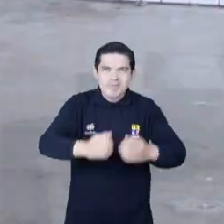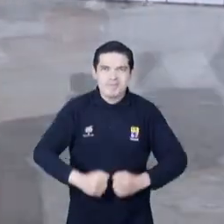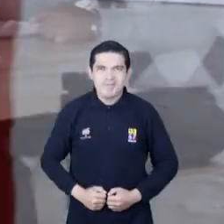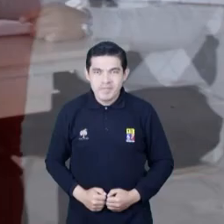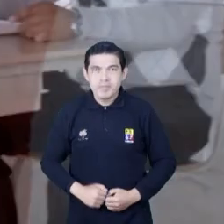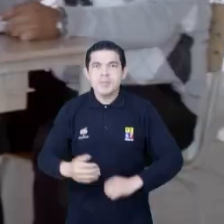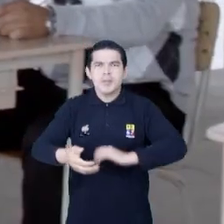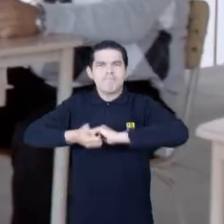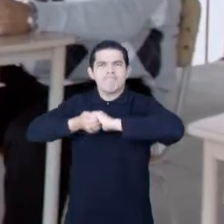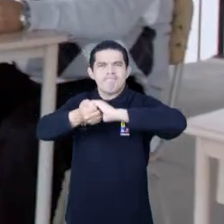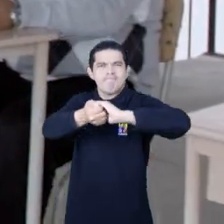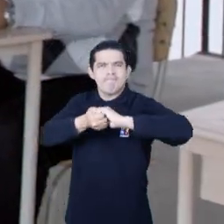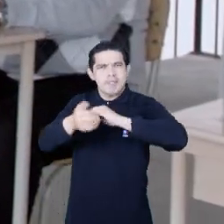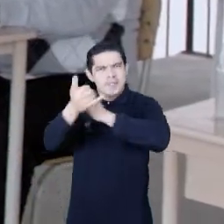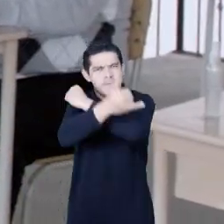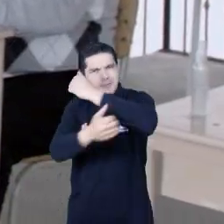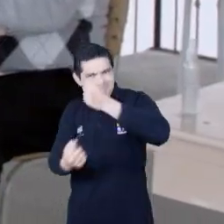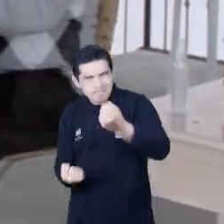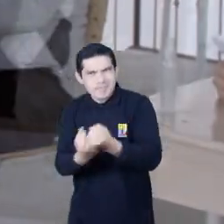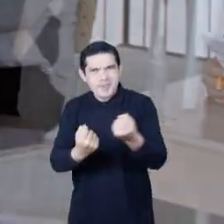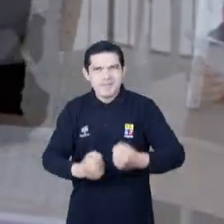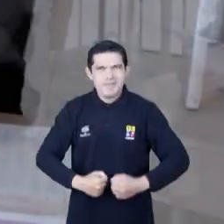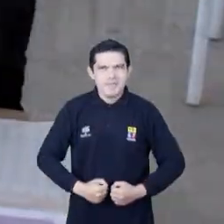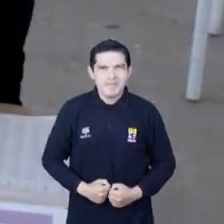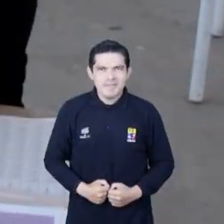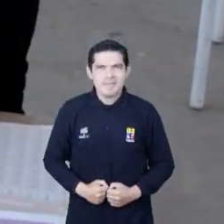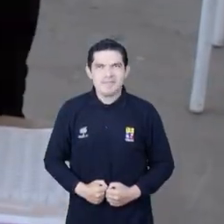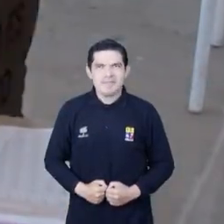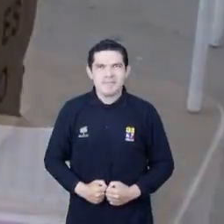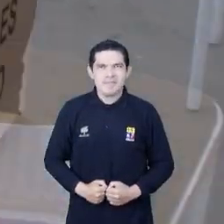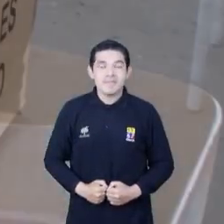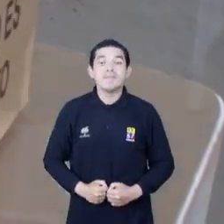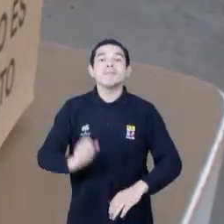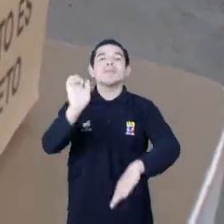receptora del voto. Dale una mano al país.